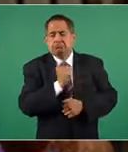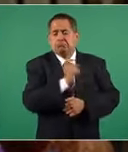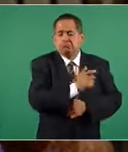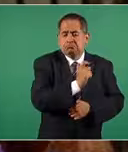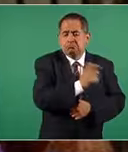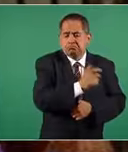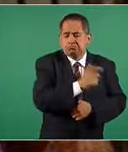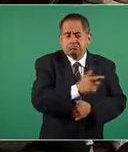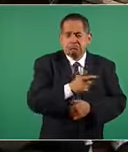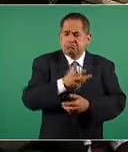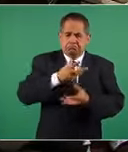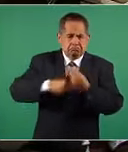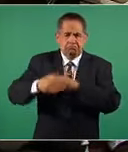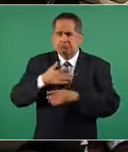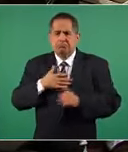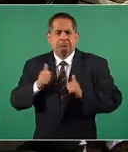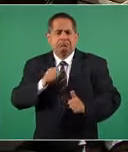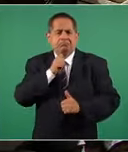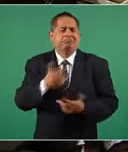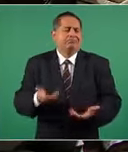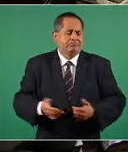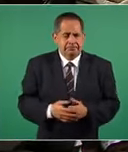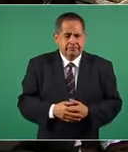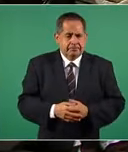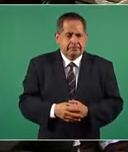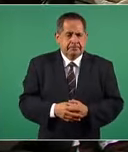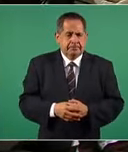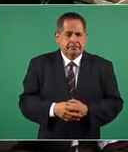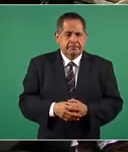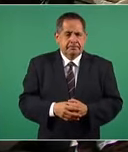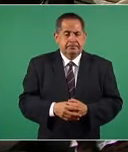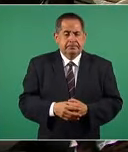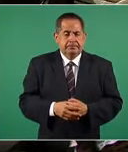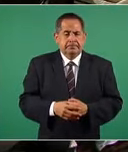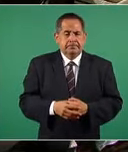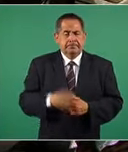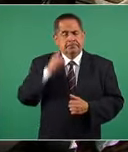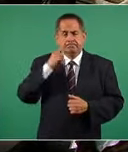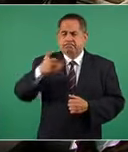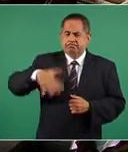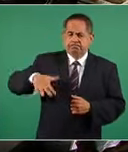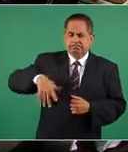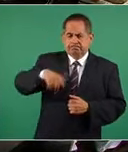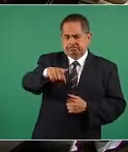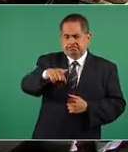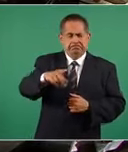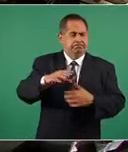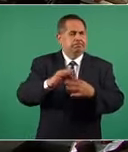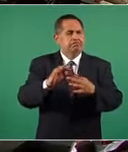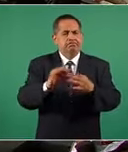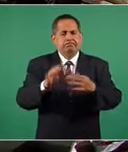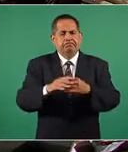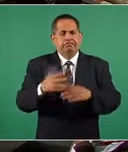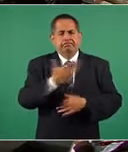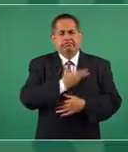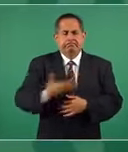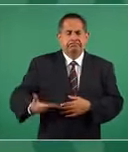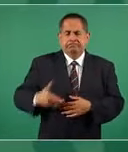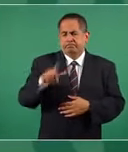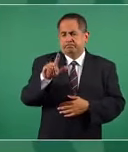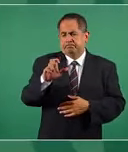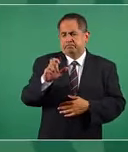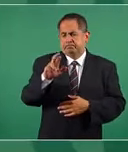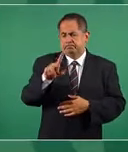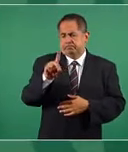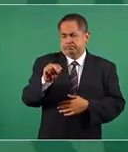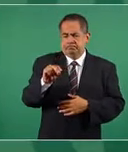nada a cambio, señor presidente. Lo que decía el presidente Lerdo, o se